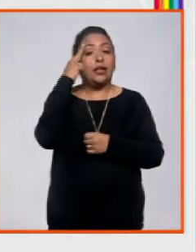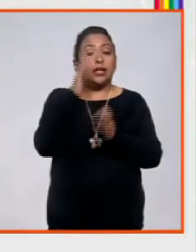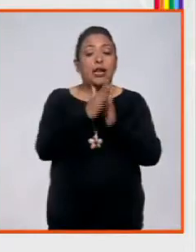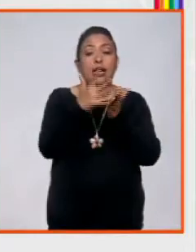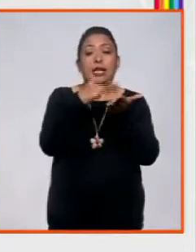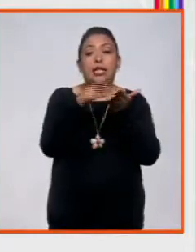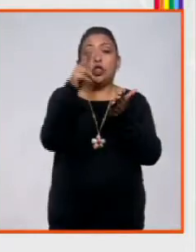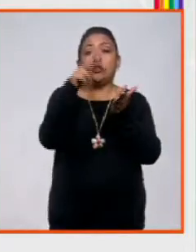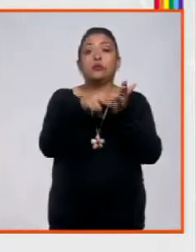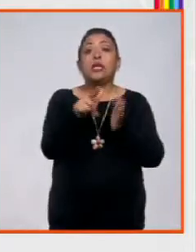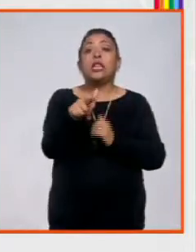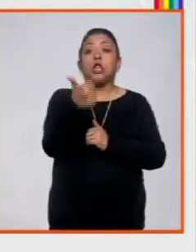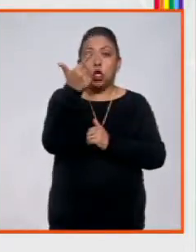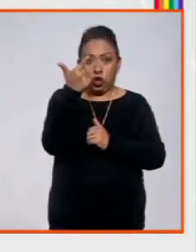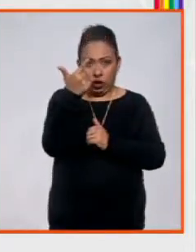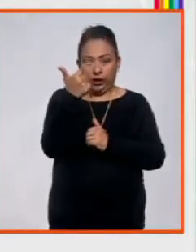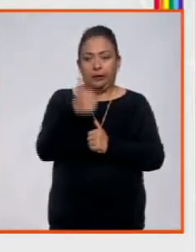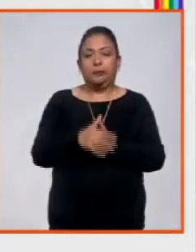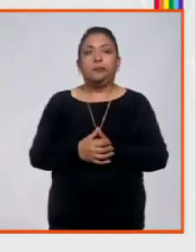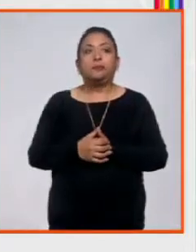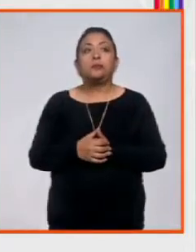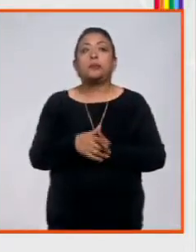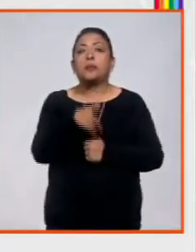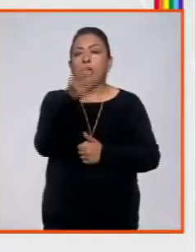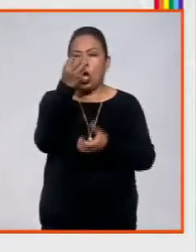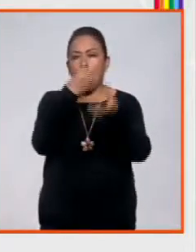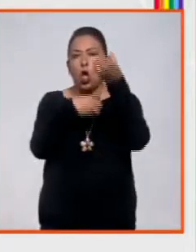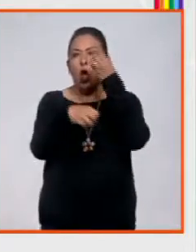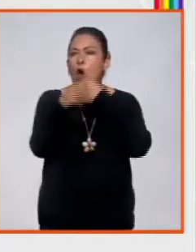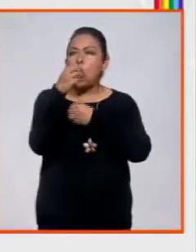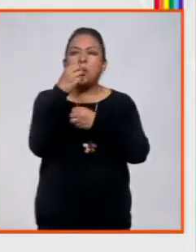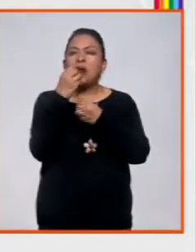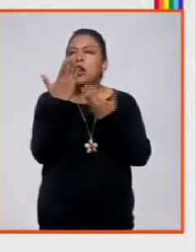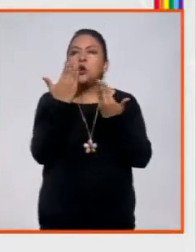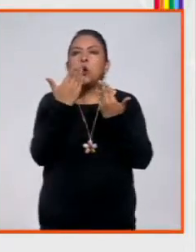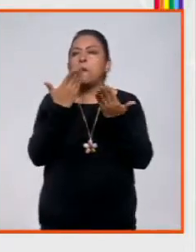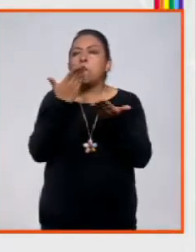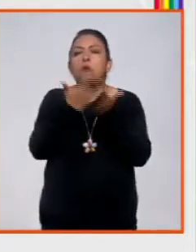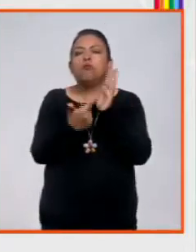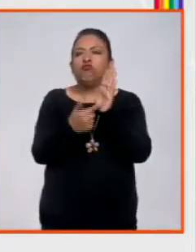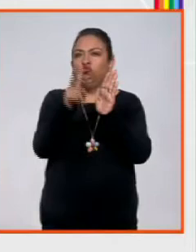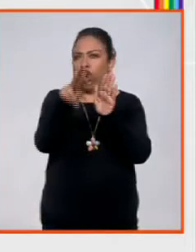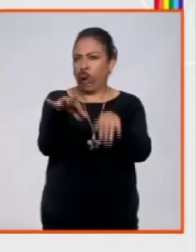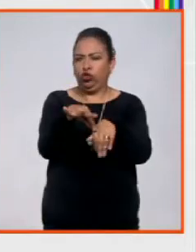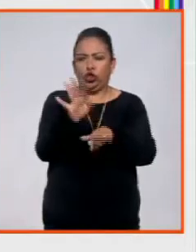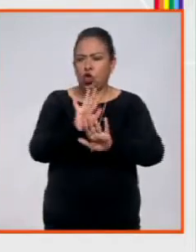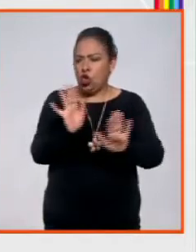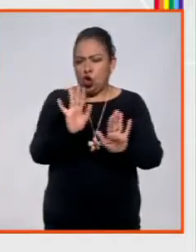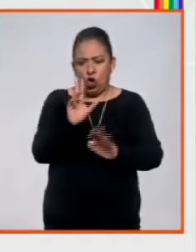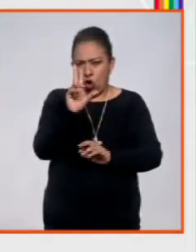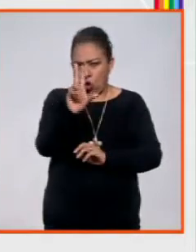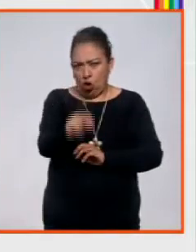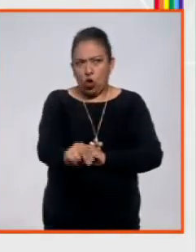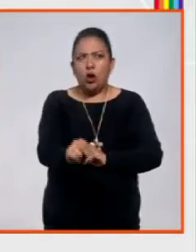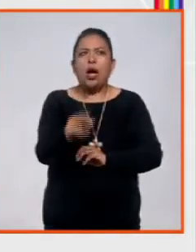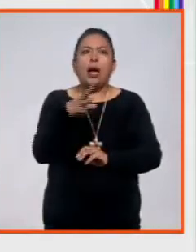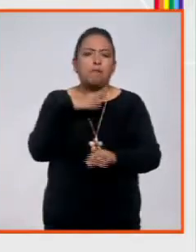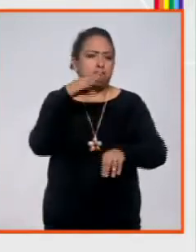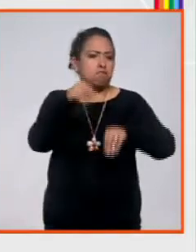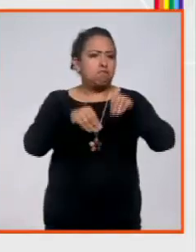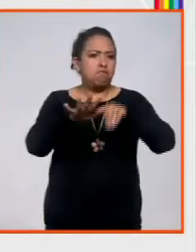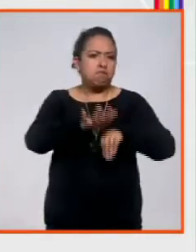literatura 2012 la obra no tiene un planteamiento realista en ese sentido desde la escenografía